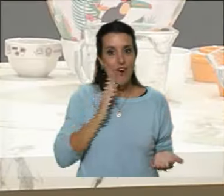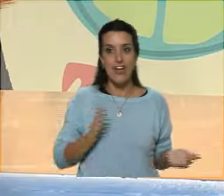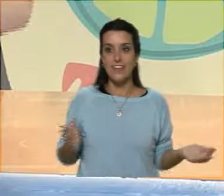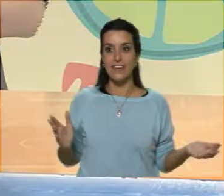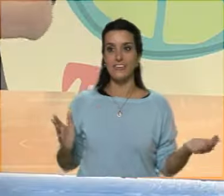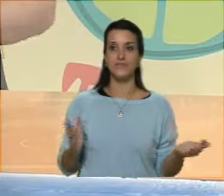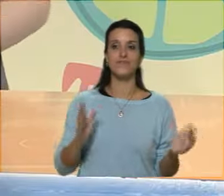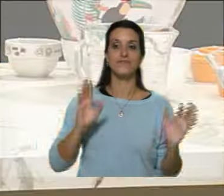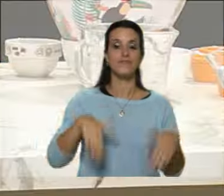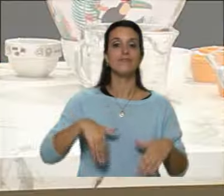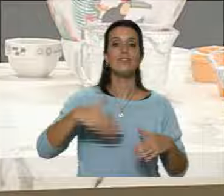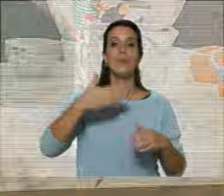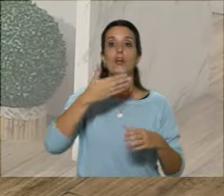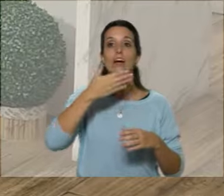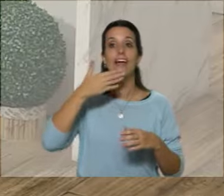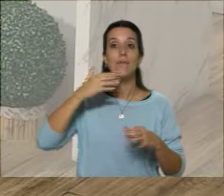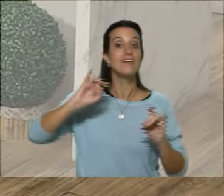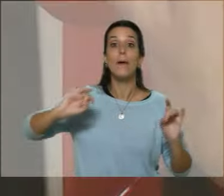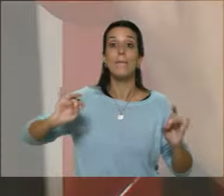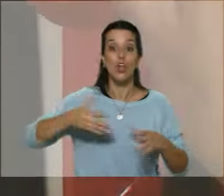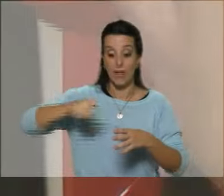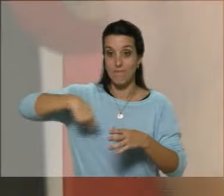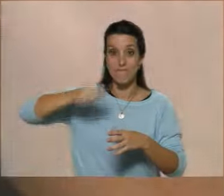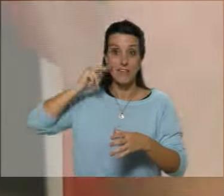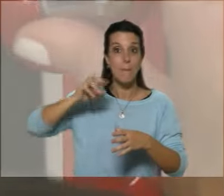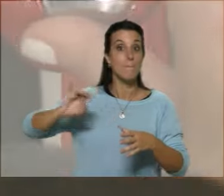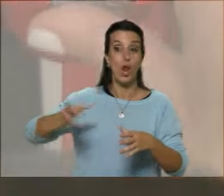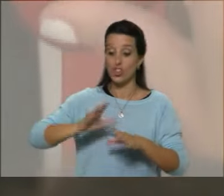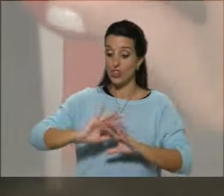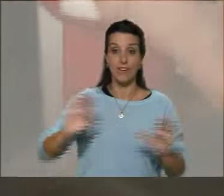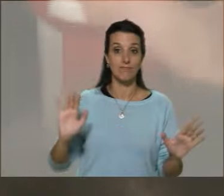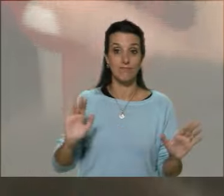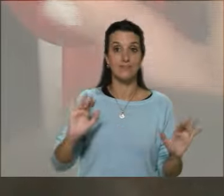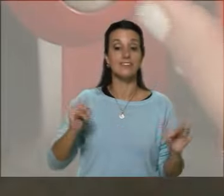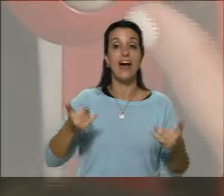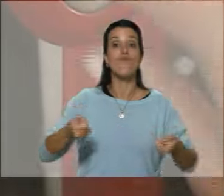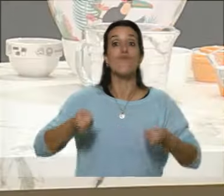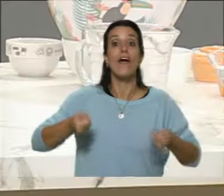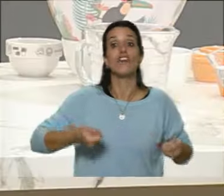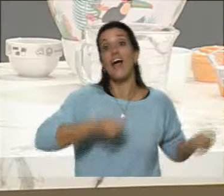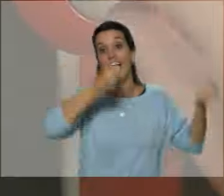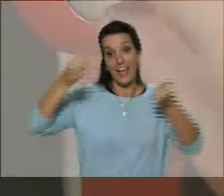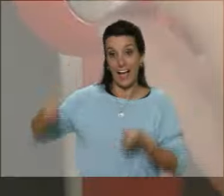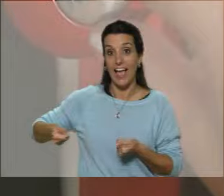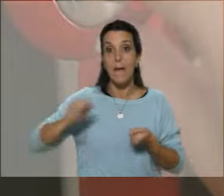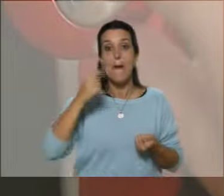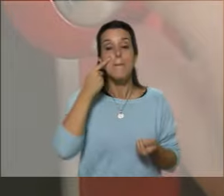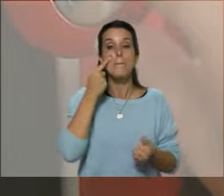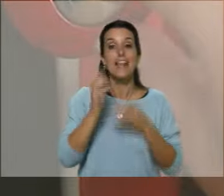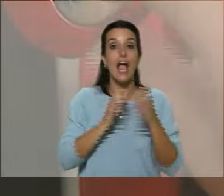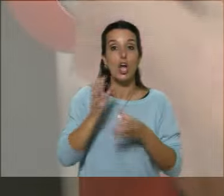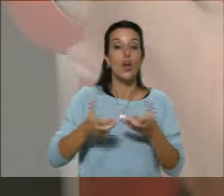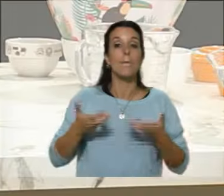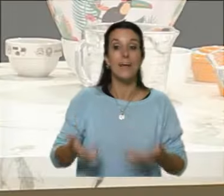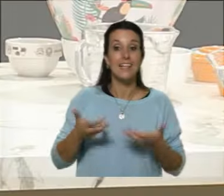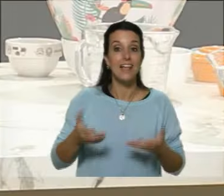Mándale saludos a Maite. ¿Qué crema pastelera? ¿Qué pasa con la crema pastelera? ¿Ya está pronta? Ya está pronta la crema. ¿Sacamos pastelera del fuego la crema mira, pastelera? Mira, ¿cómo te tiene que quedar? ¿Se te espesa